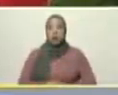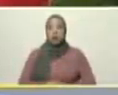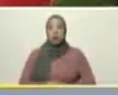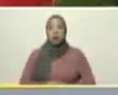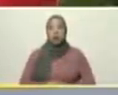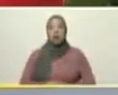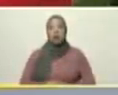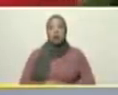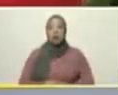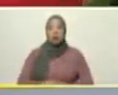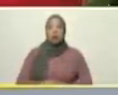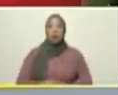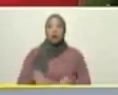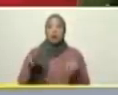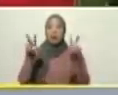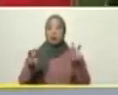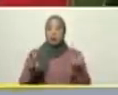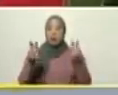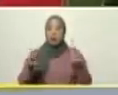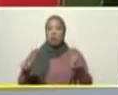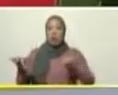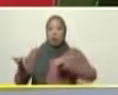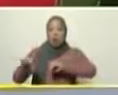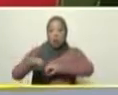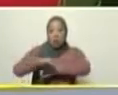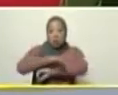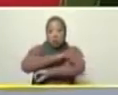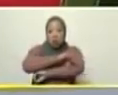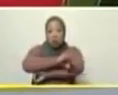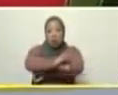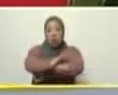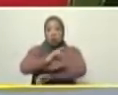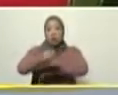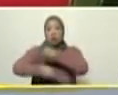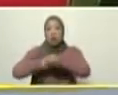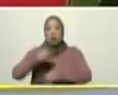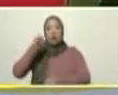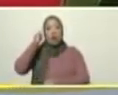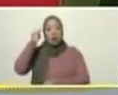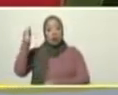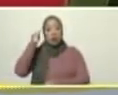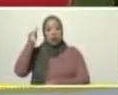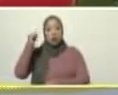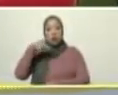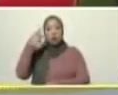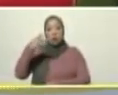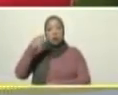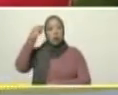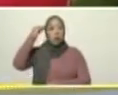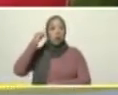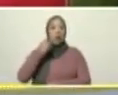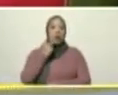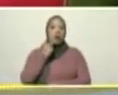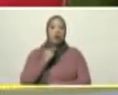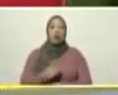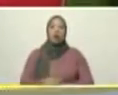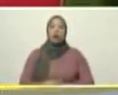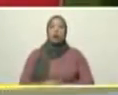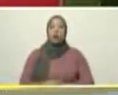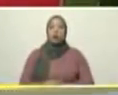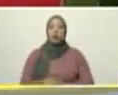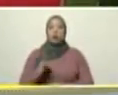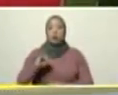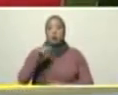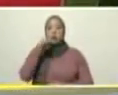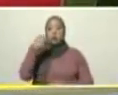Tenemos una nueva estructura de la Fuerza Armada, una nueva estructura ideológica, el bolivarianismo. Y tenemos